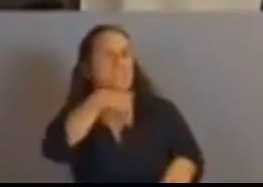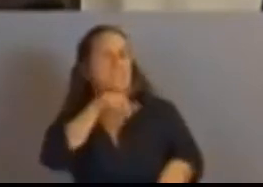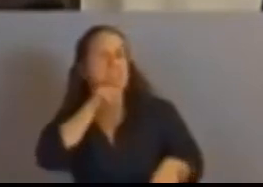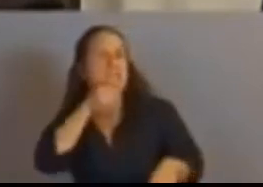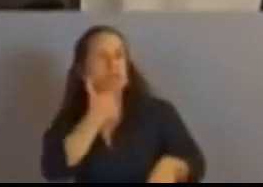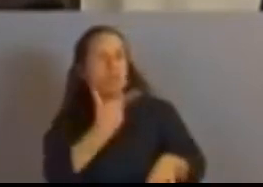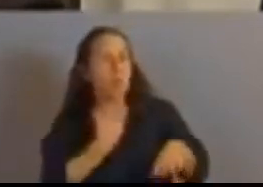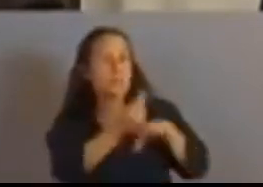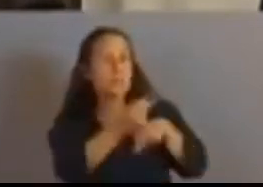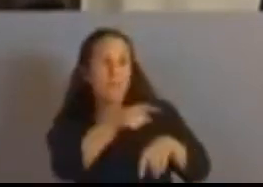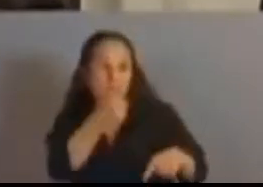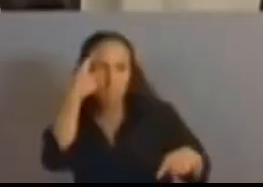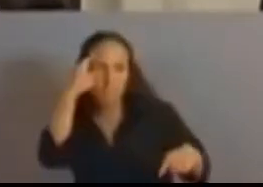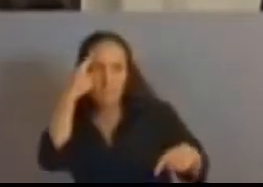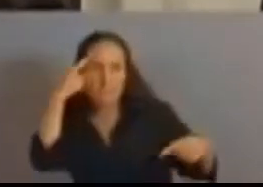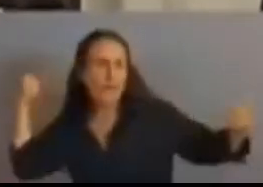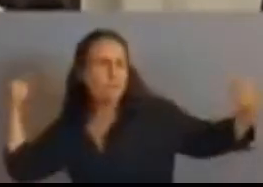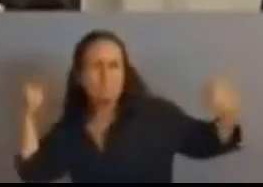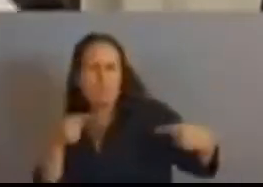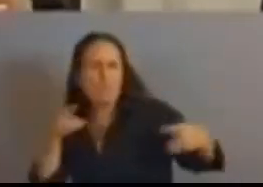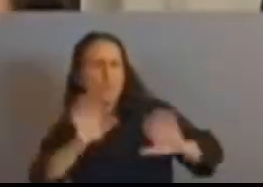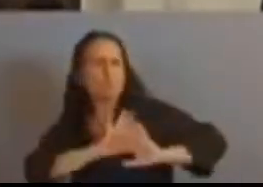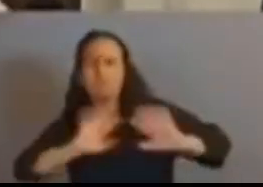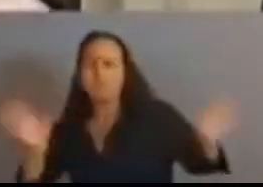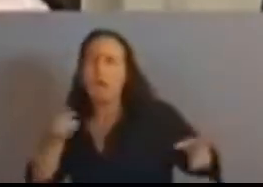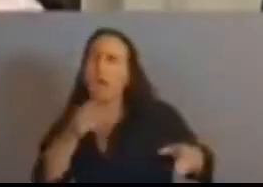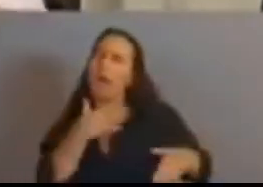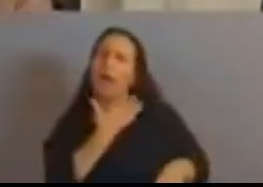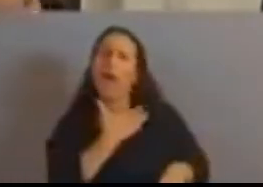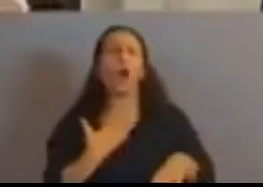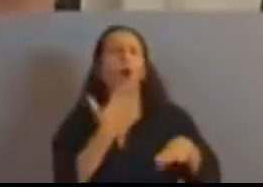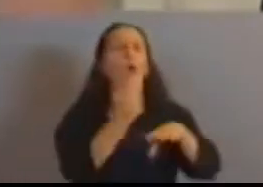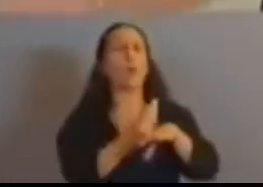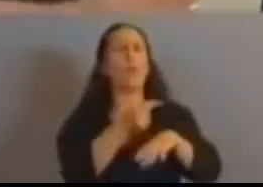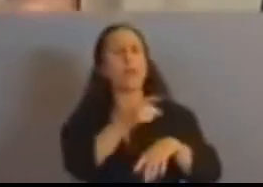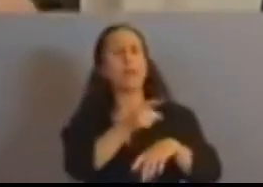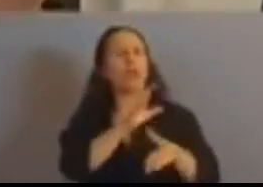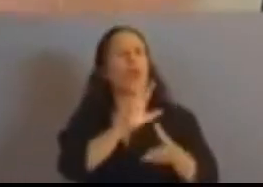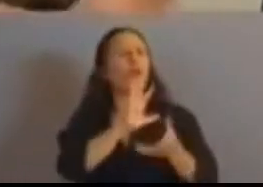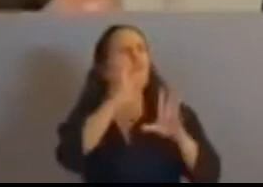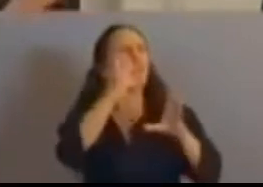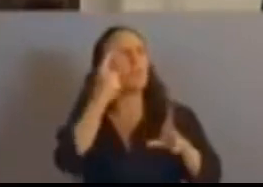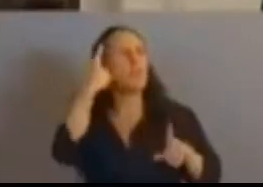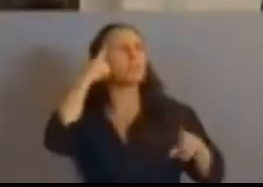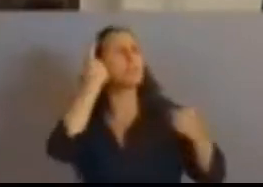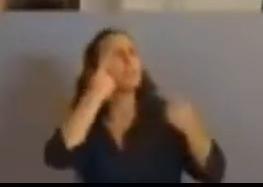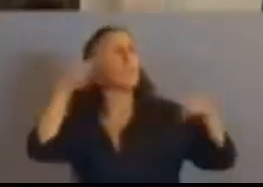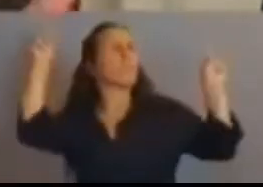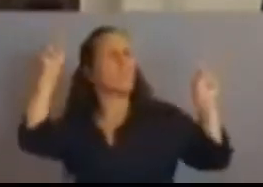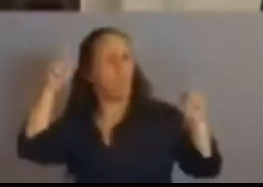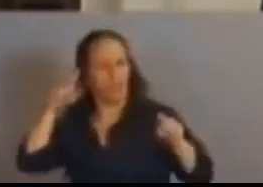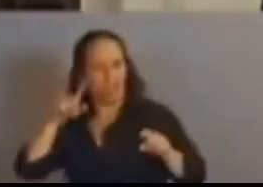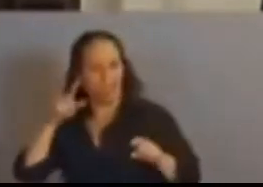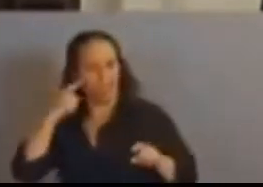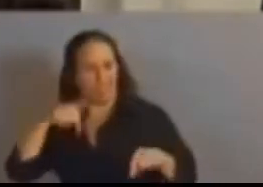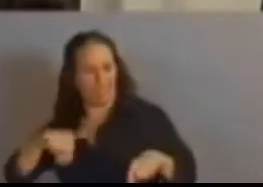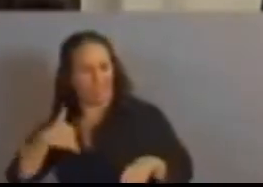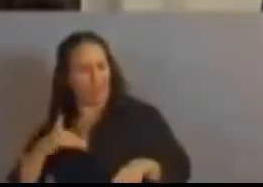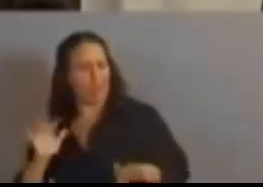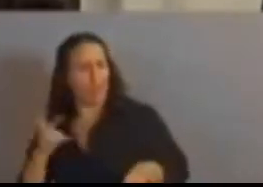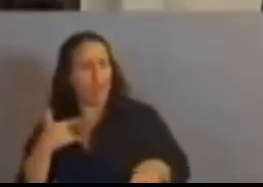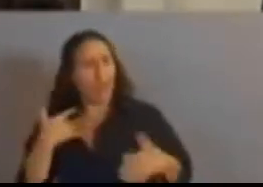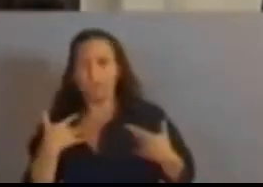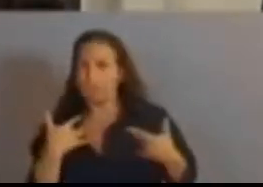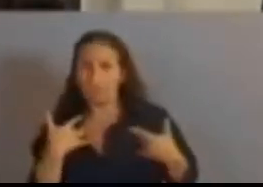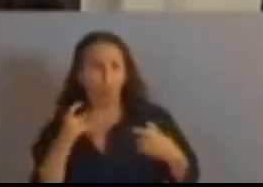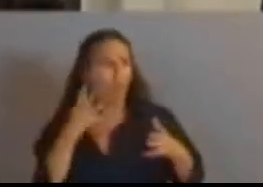pensamiento, porque sea un gobierno que tiene otro sesgo ideológico u otra orientación económica. La democracia es